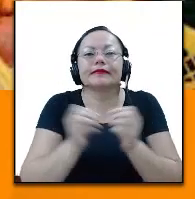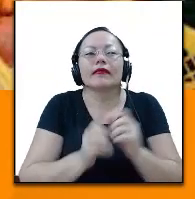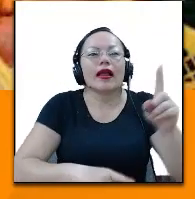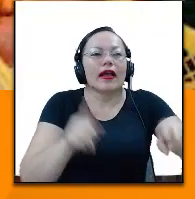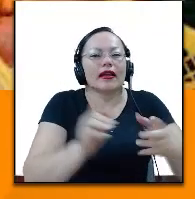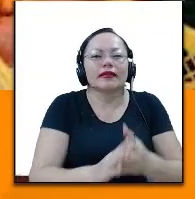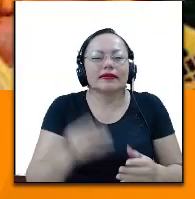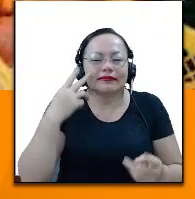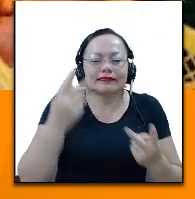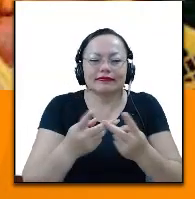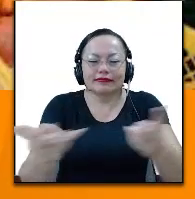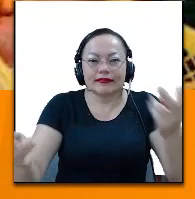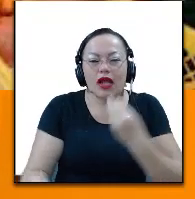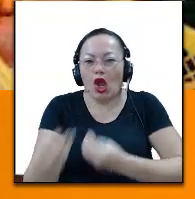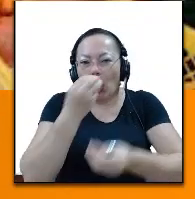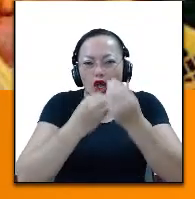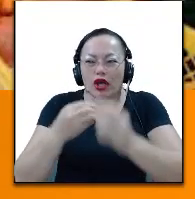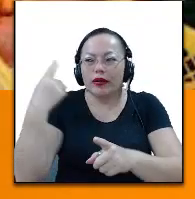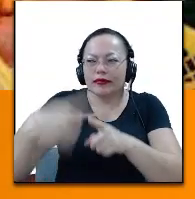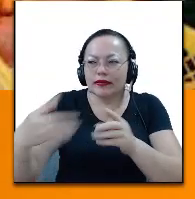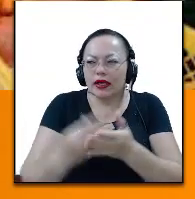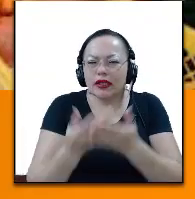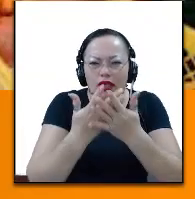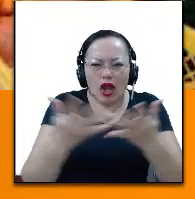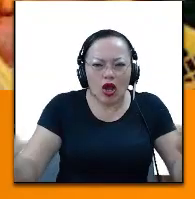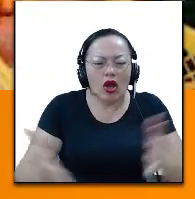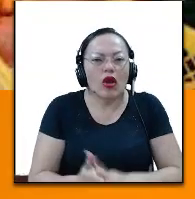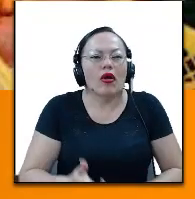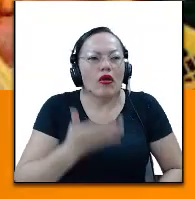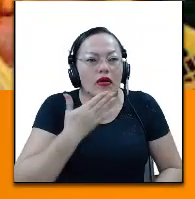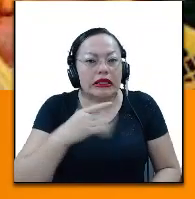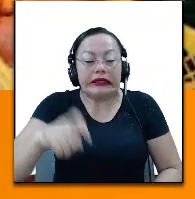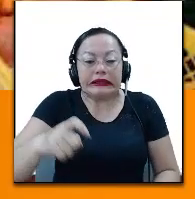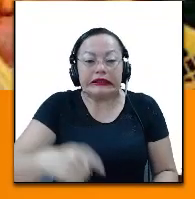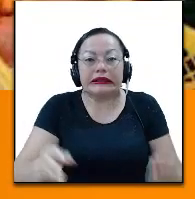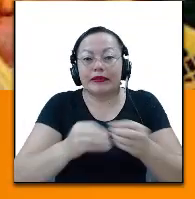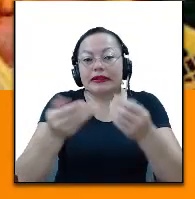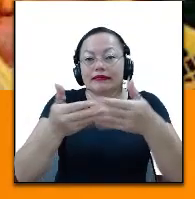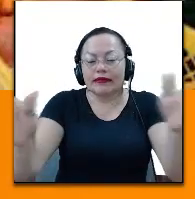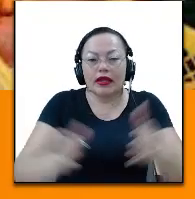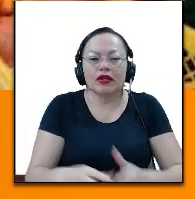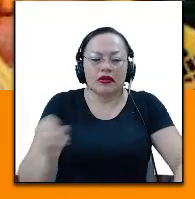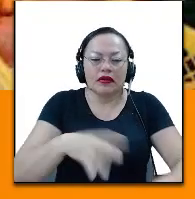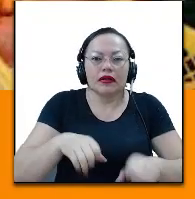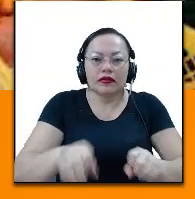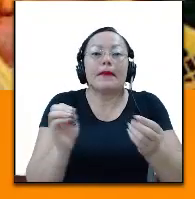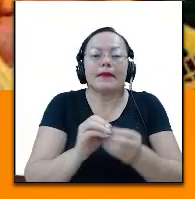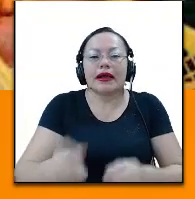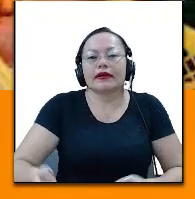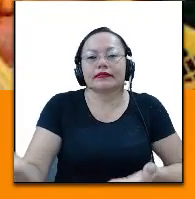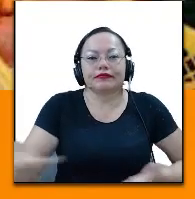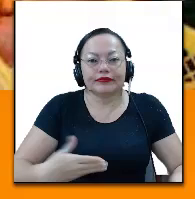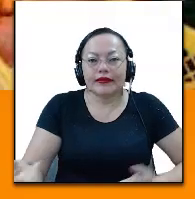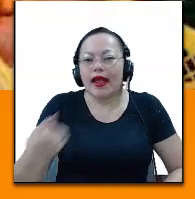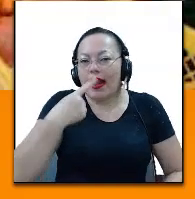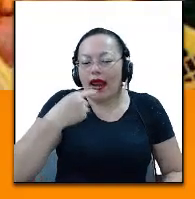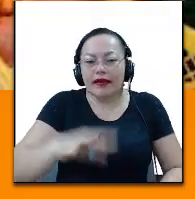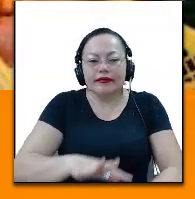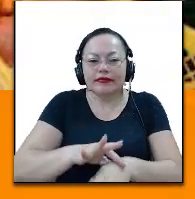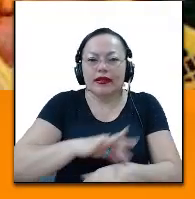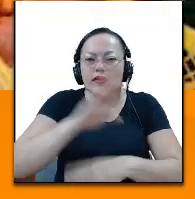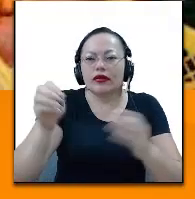de alimentos, de bebidas, de productos y bienes de primera necesidad, de productos farmacéuticos, de productos